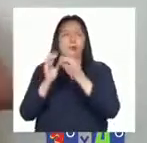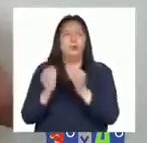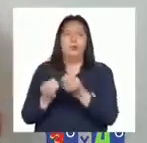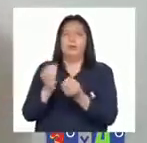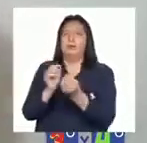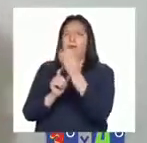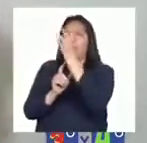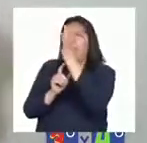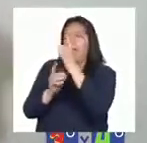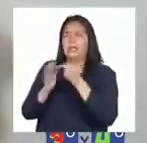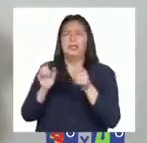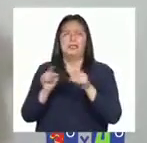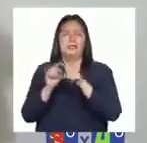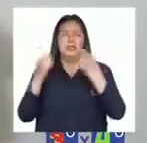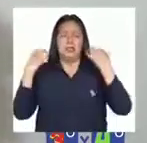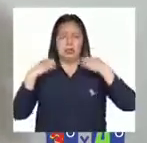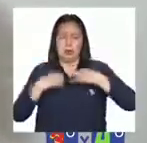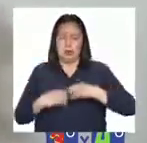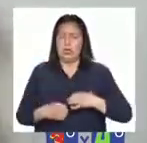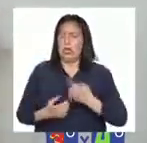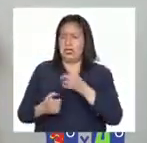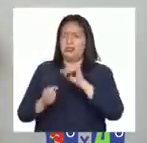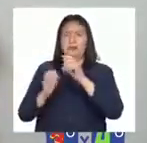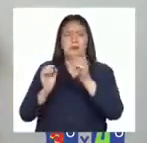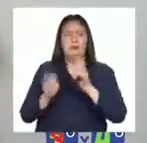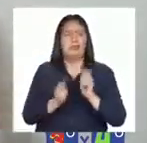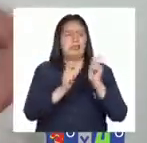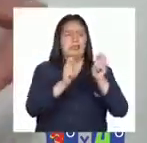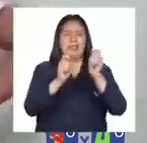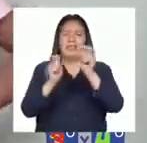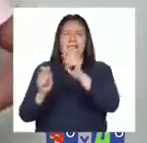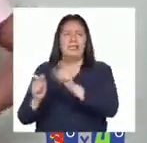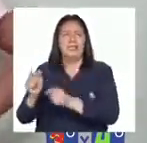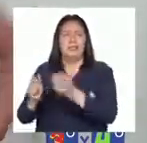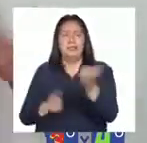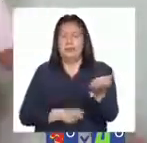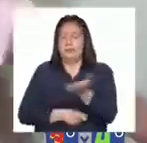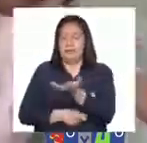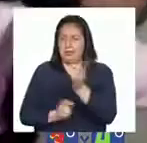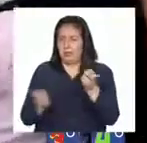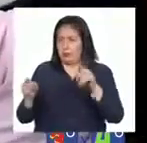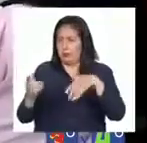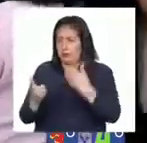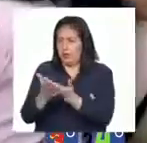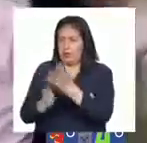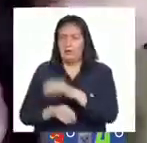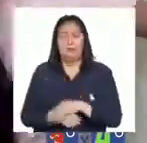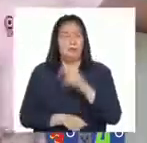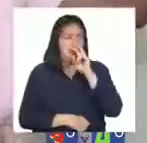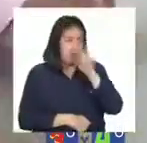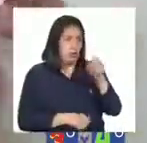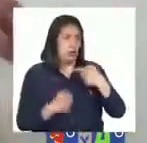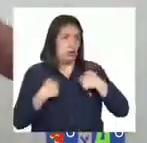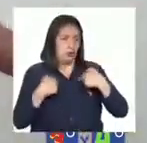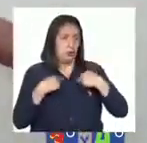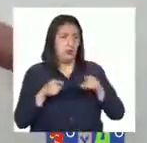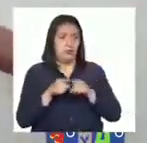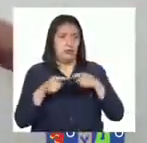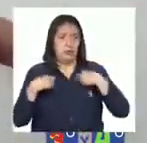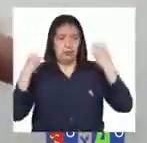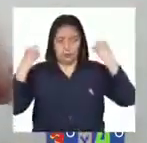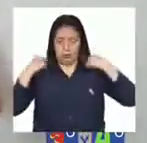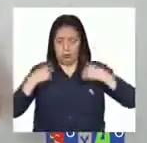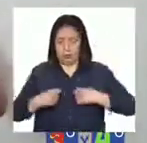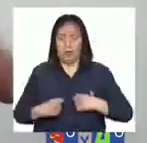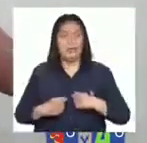y también hacen collares de frutas para regalar a los primeros invitados en llegar. Miren, yo también tengo mi collar